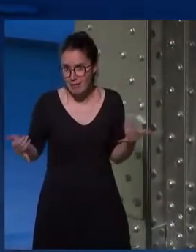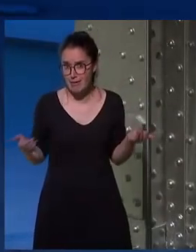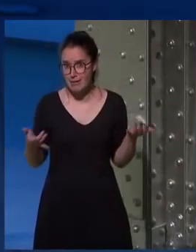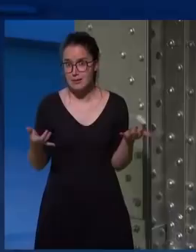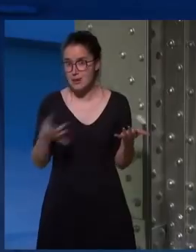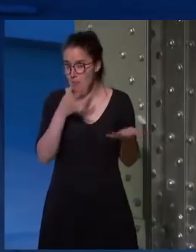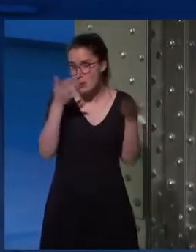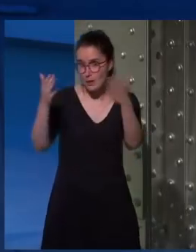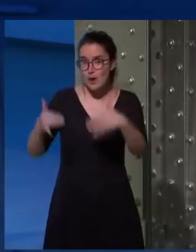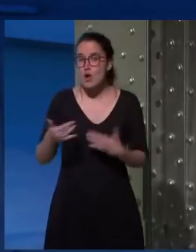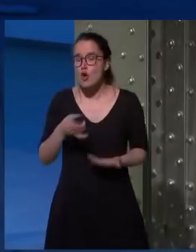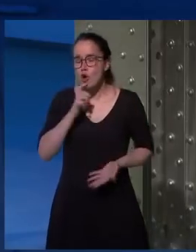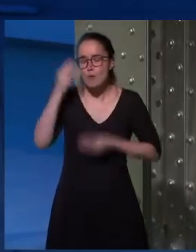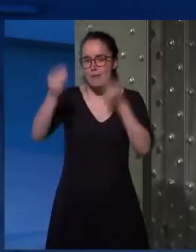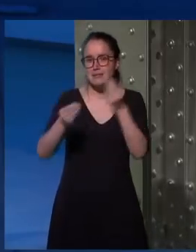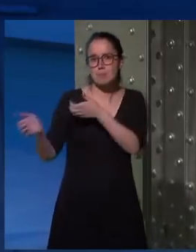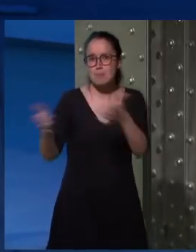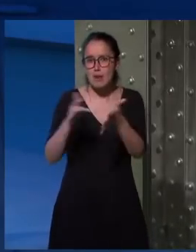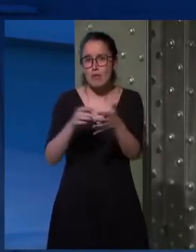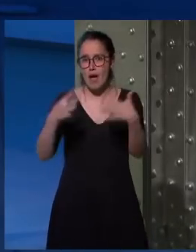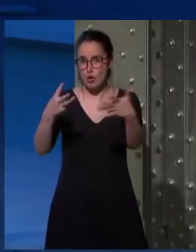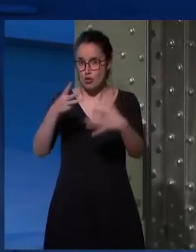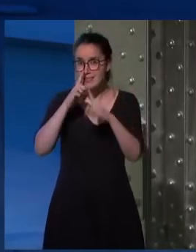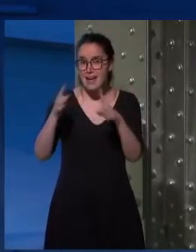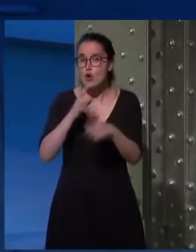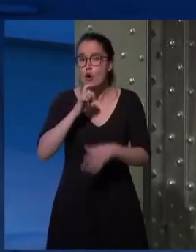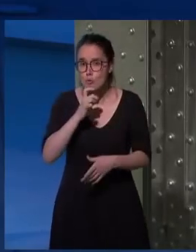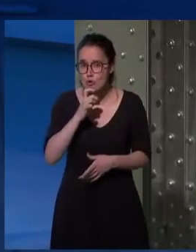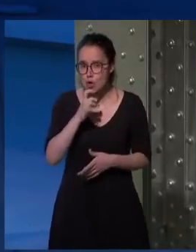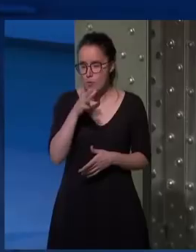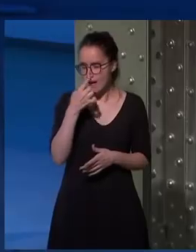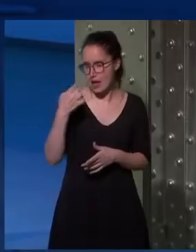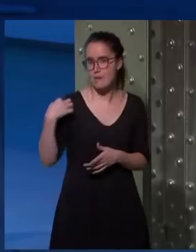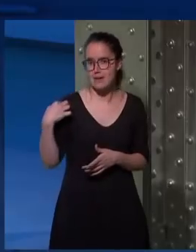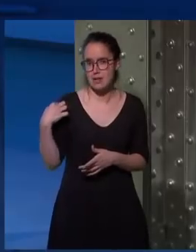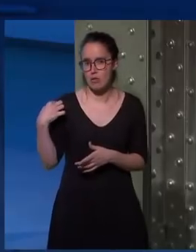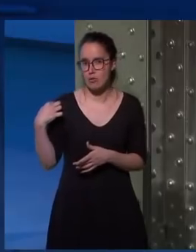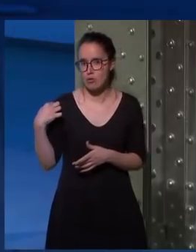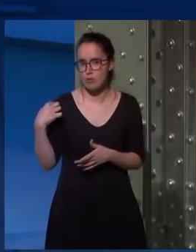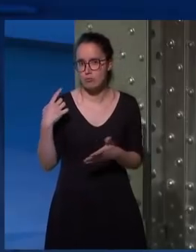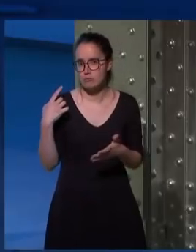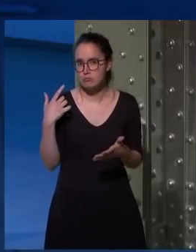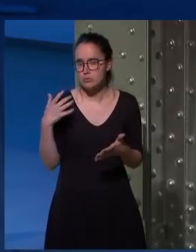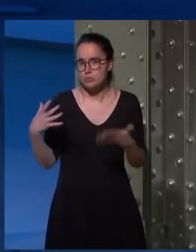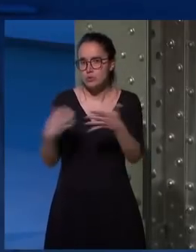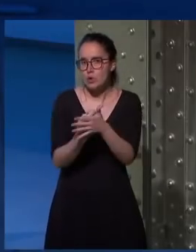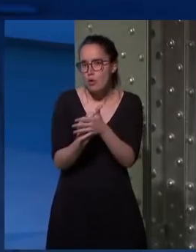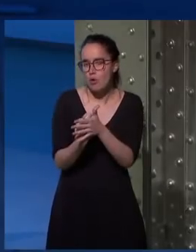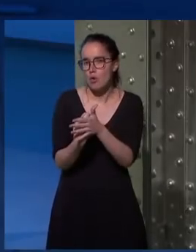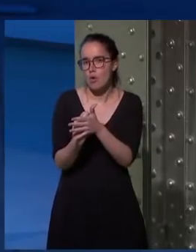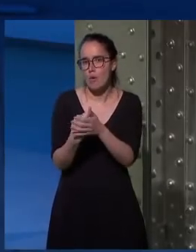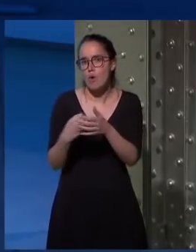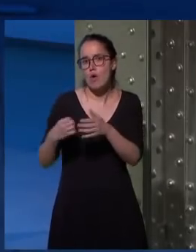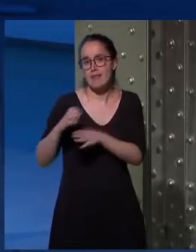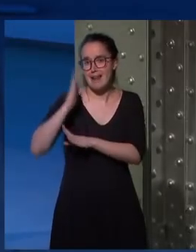Entonces, ¿cómo crees que va a ser el 8 de marzo este año? Es decir, va a ser, porque el año pasado hubo, evidentemente, pues también todo el detonante